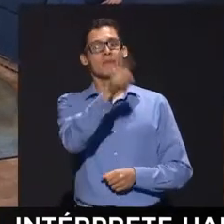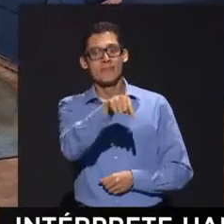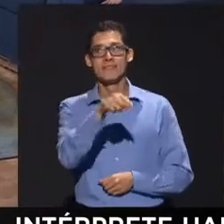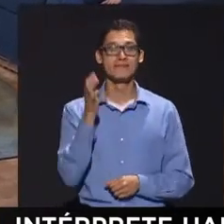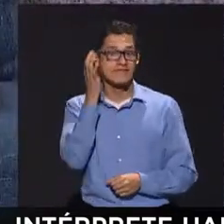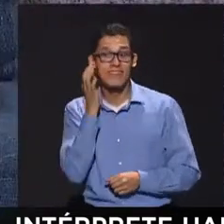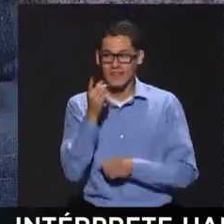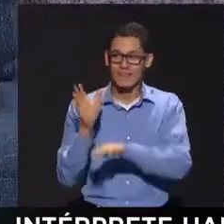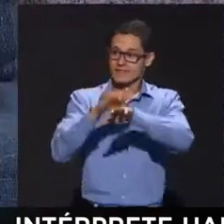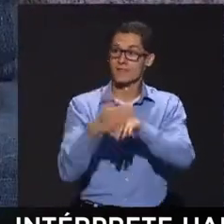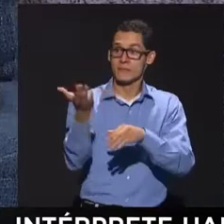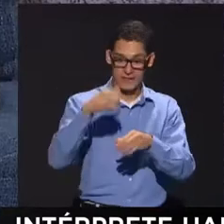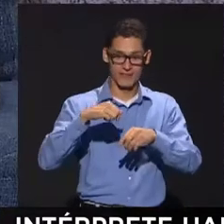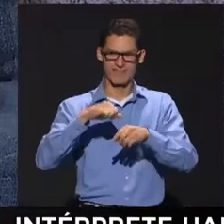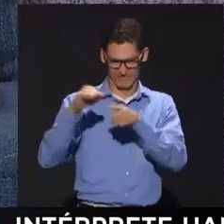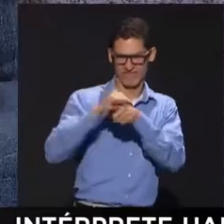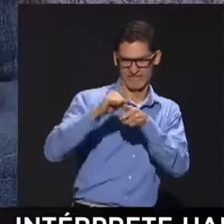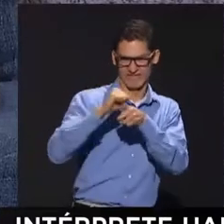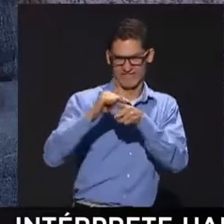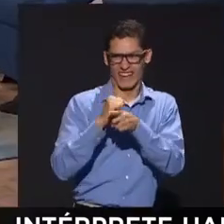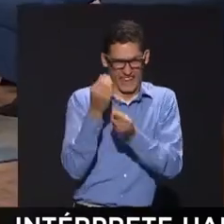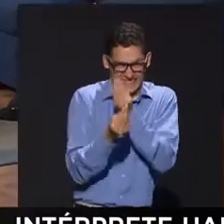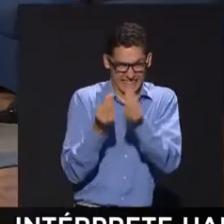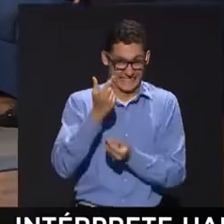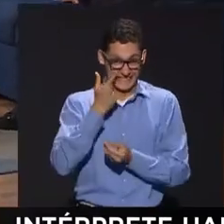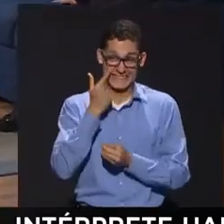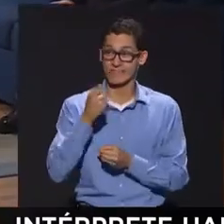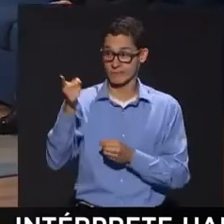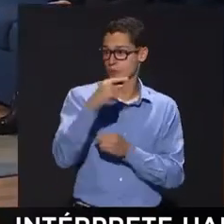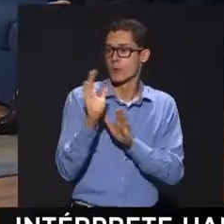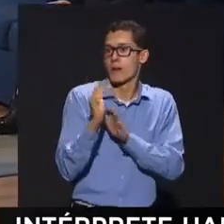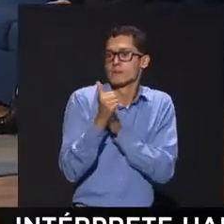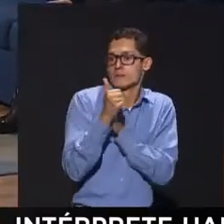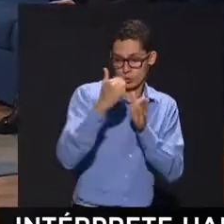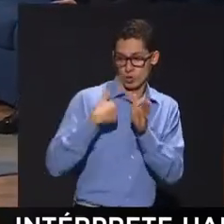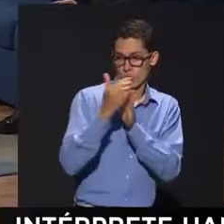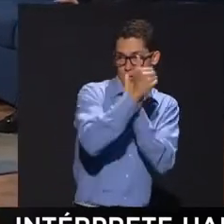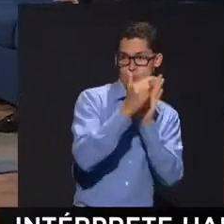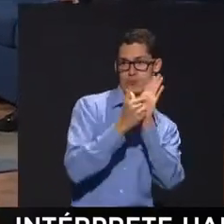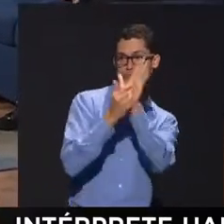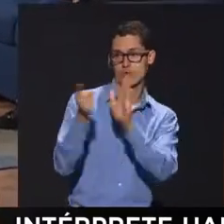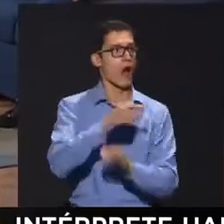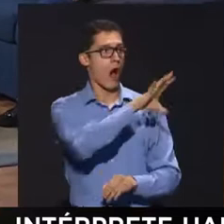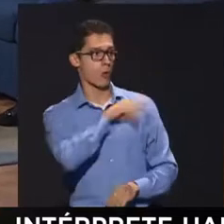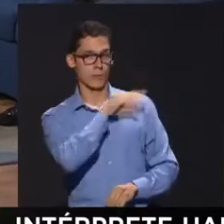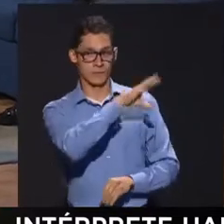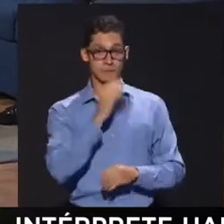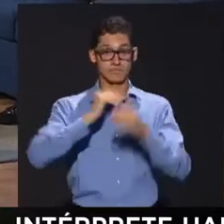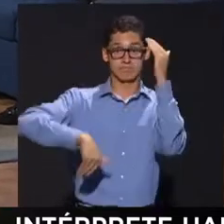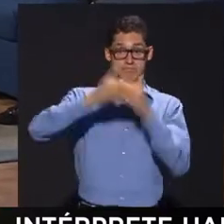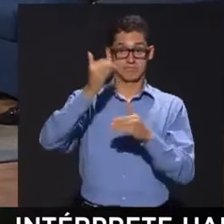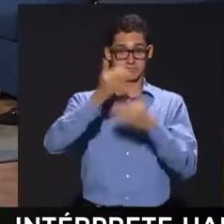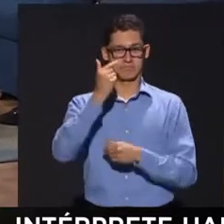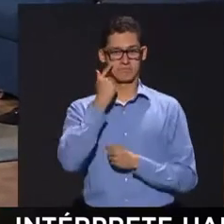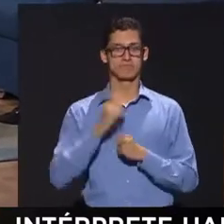en un ejercicio que vamos a hacer. ¿Listo? Perfecto. Eso es lo único que tienen que hacer, seguirme. Listo. En el ejercicio. ¿Listo? ¿Empezamos? Listo. Empezamos. Entonces,